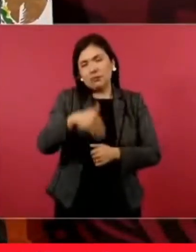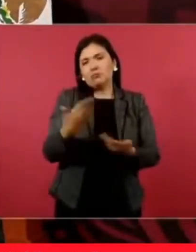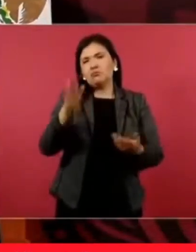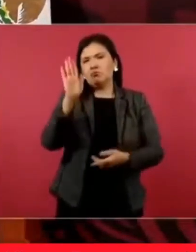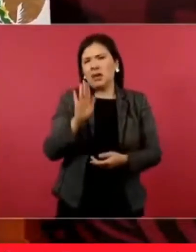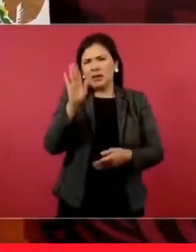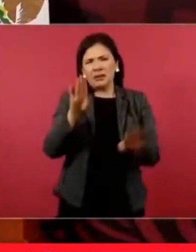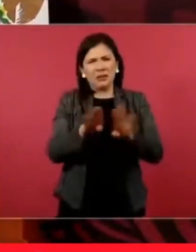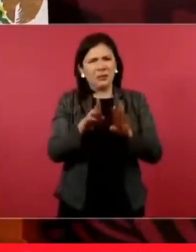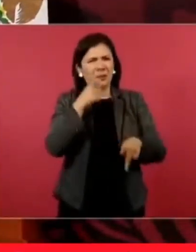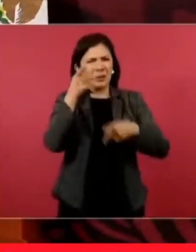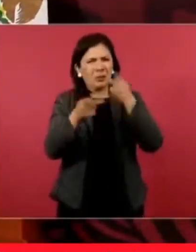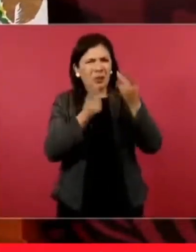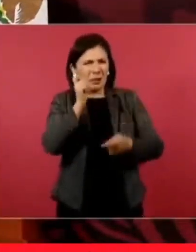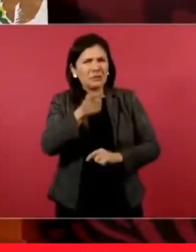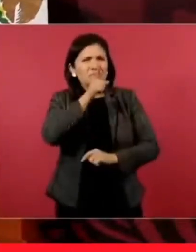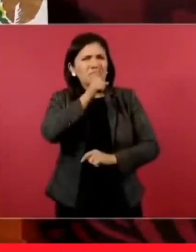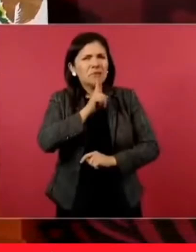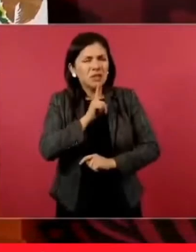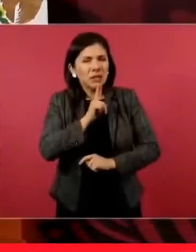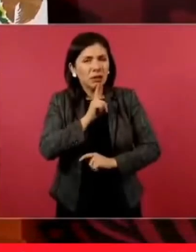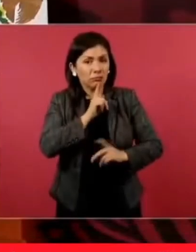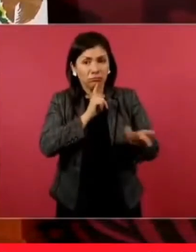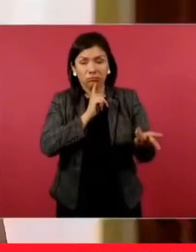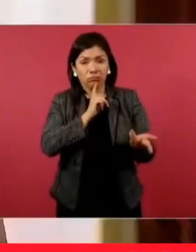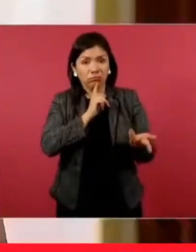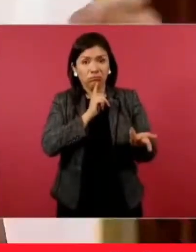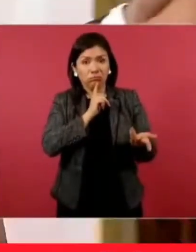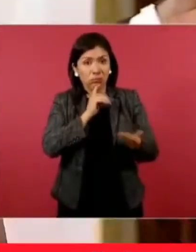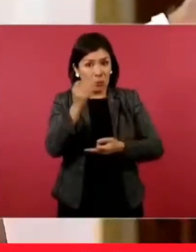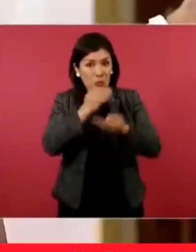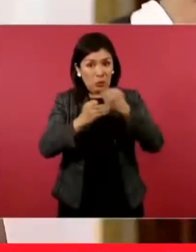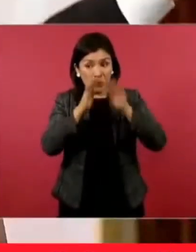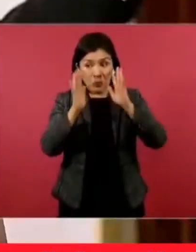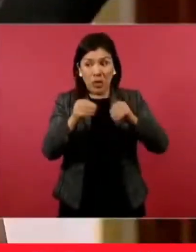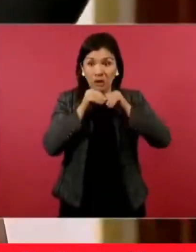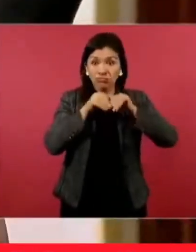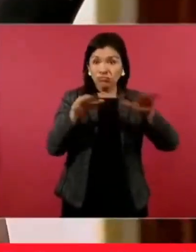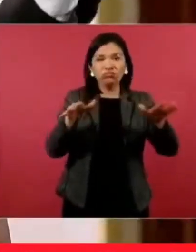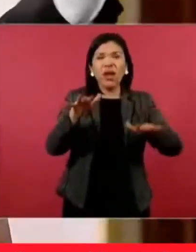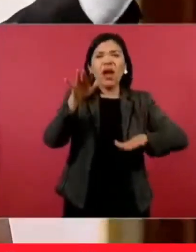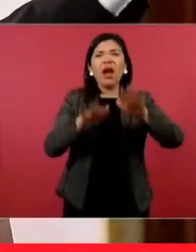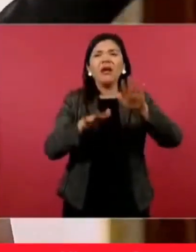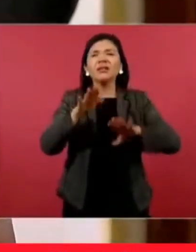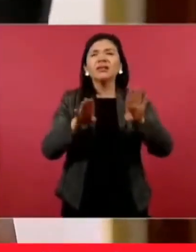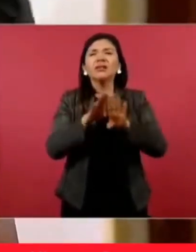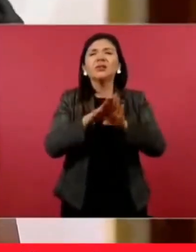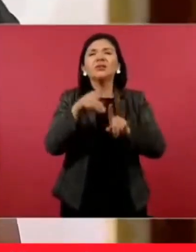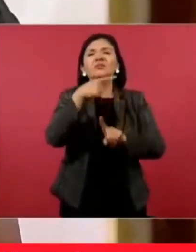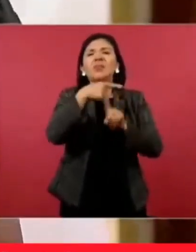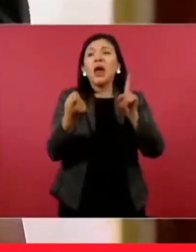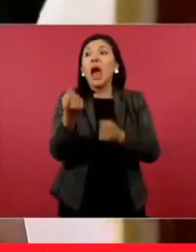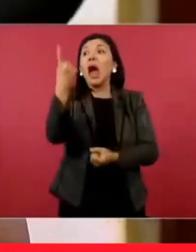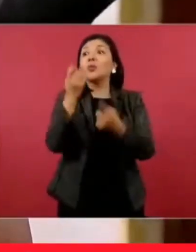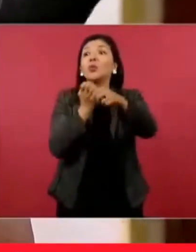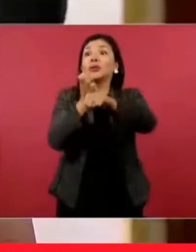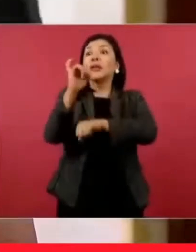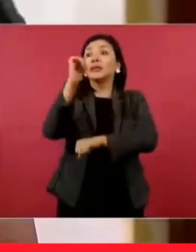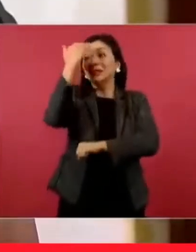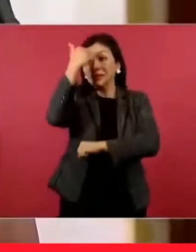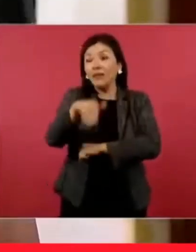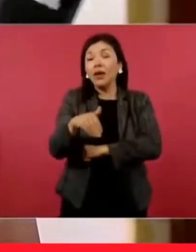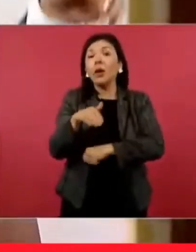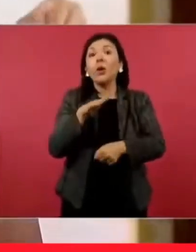pero no todo se sabe, o se sabe en un estado, pero no el